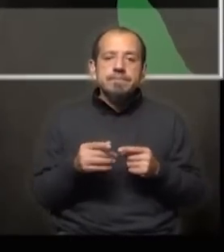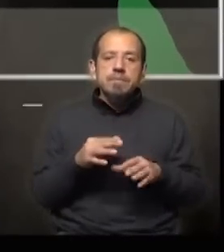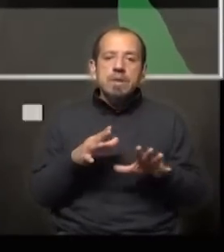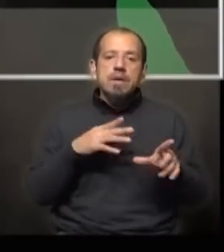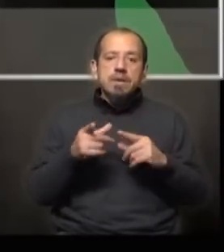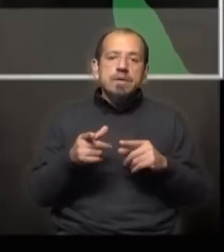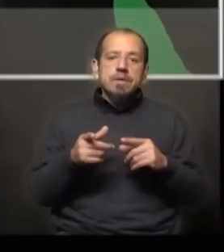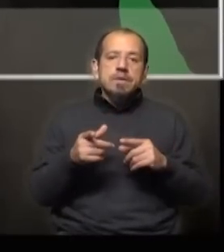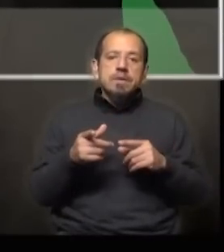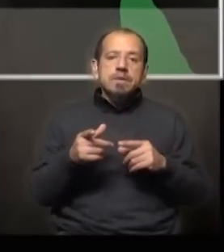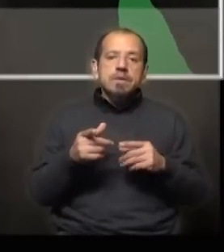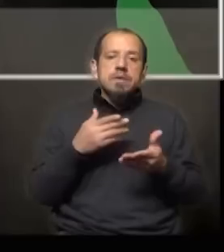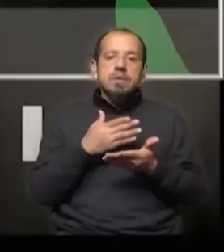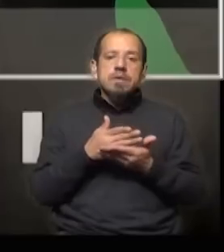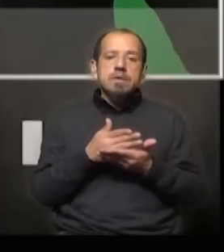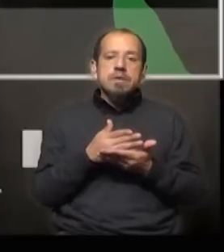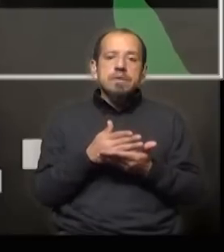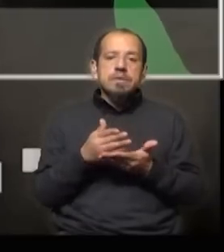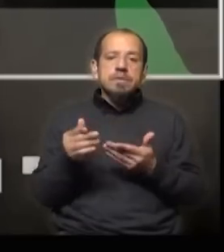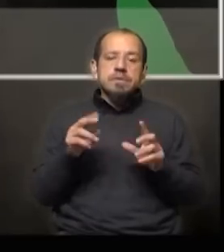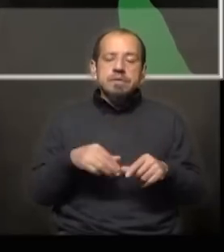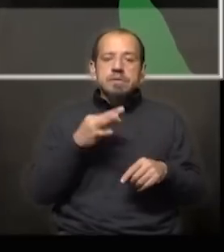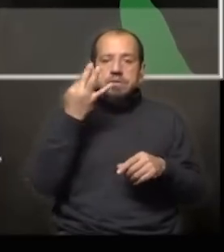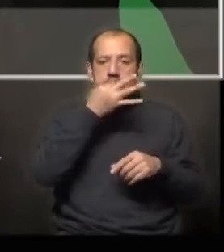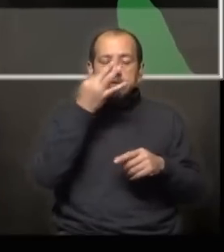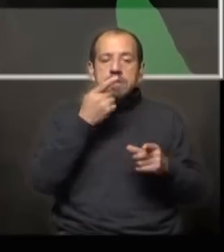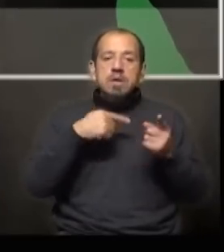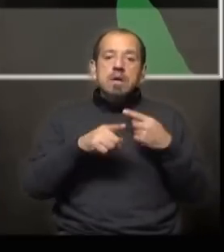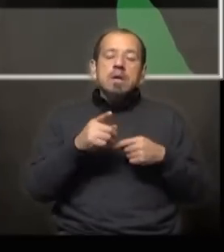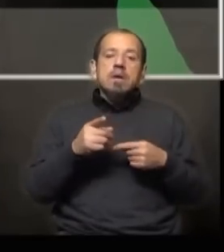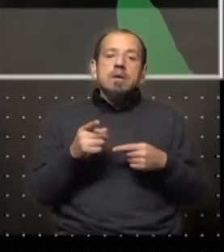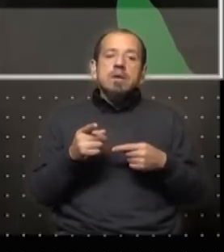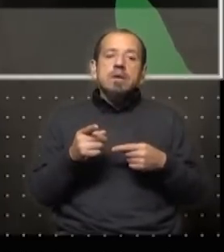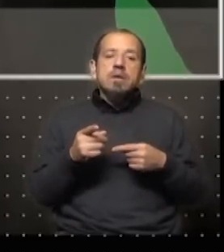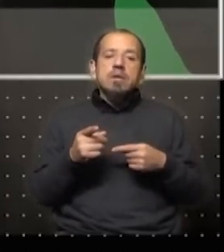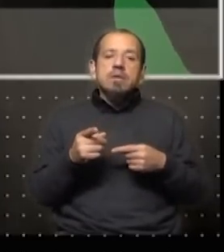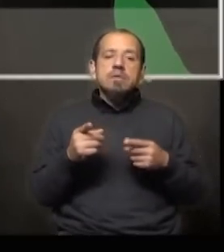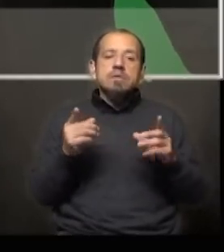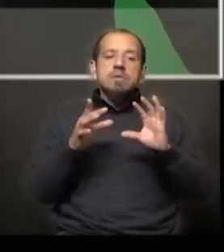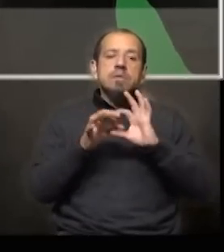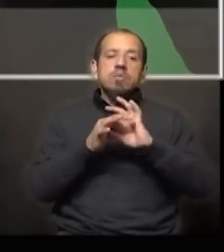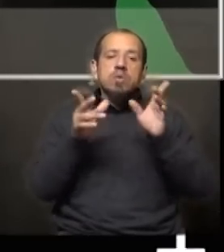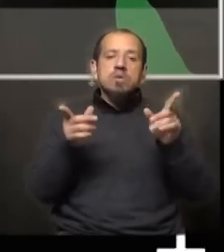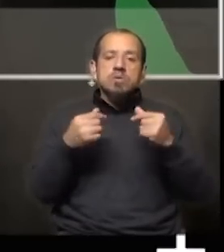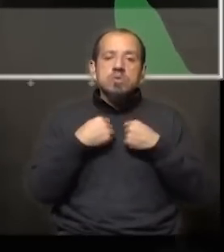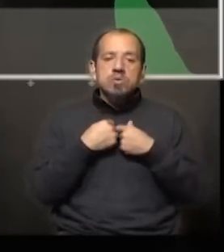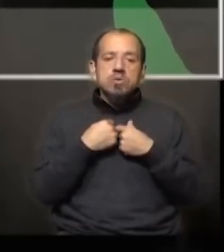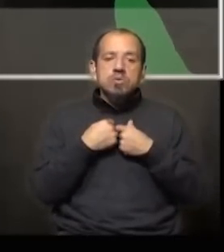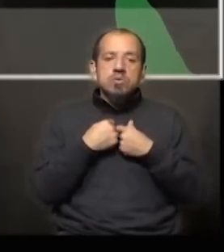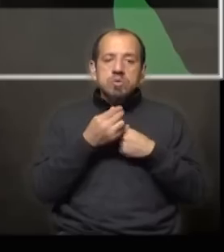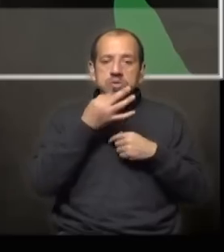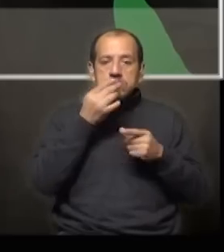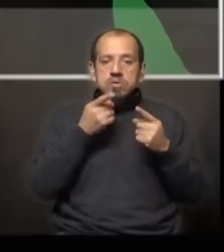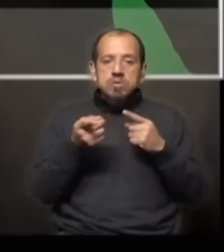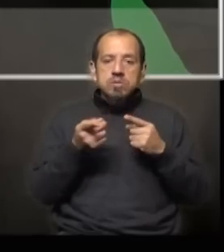todo cuando le pasas el el componente del narcotráfico en el medio claro ahora la democracia que nosotros vivimos hablando y estamos